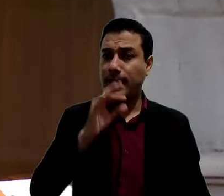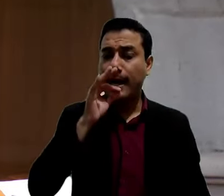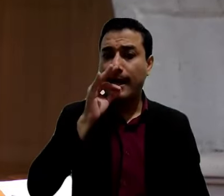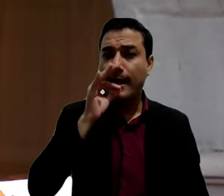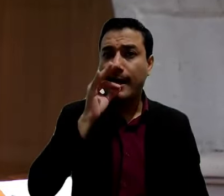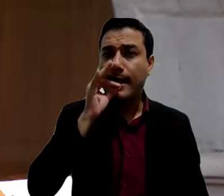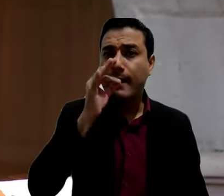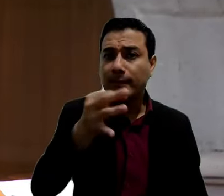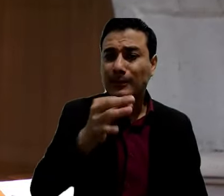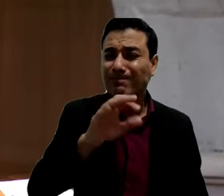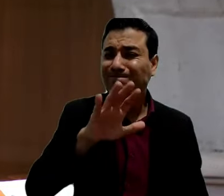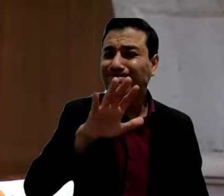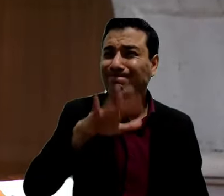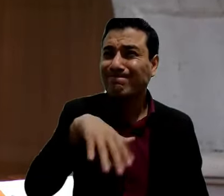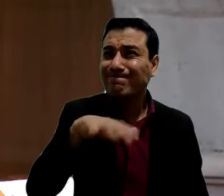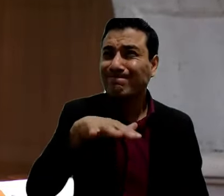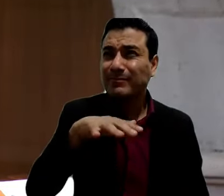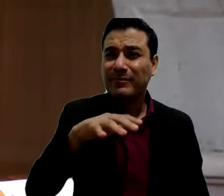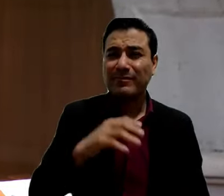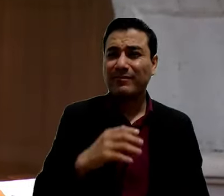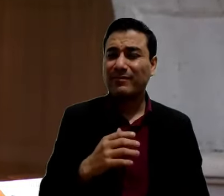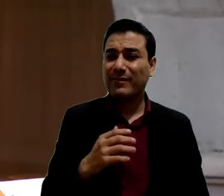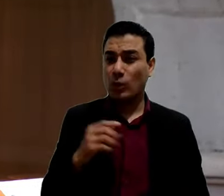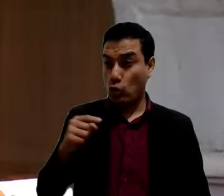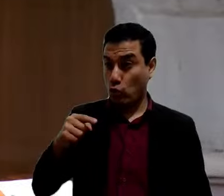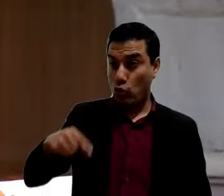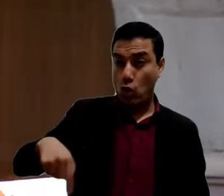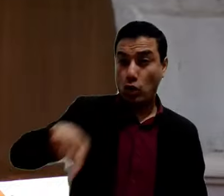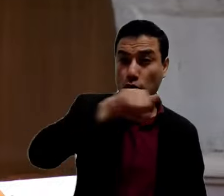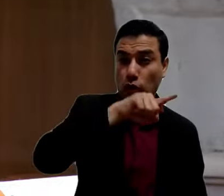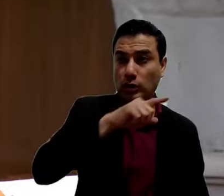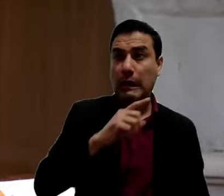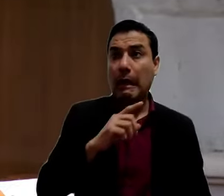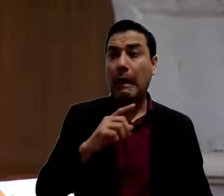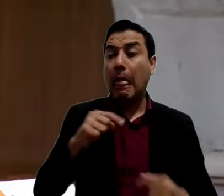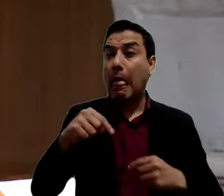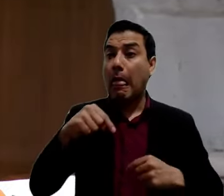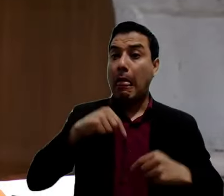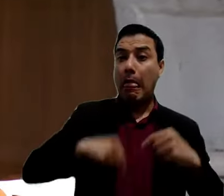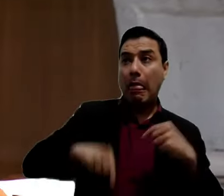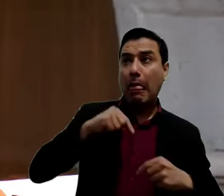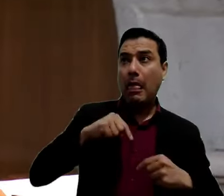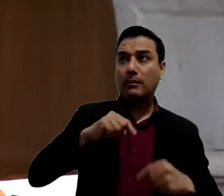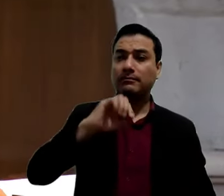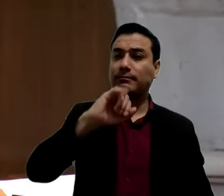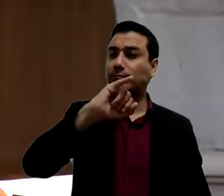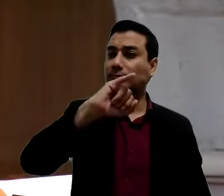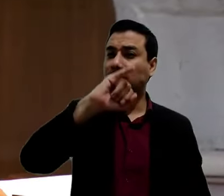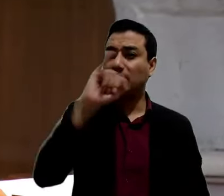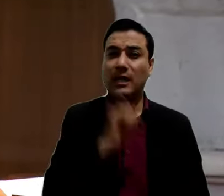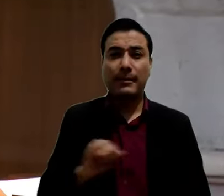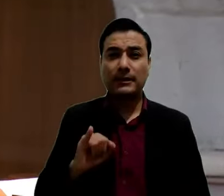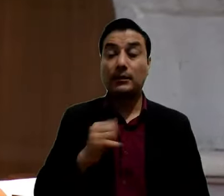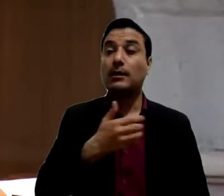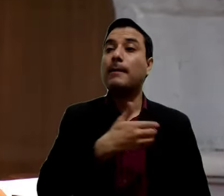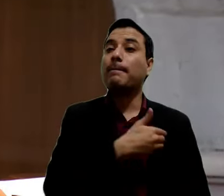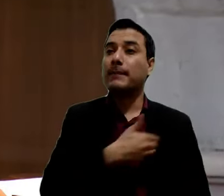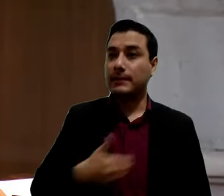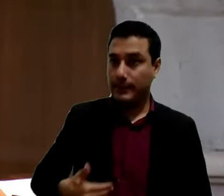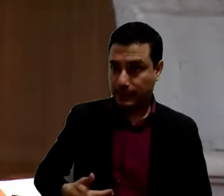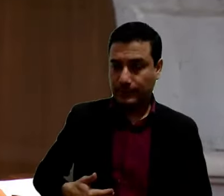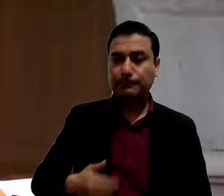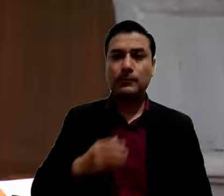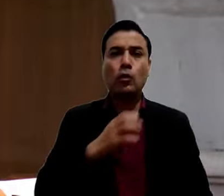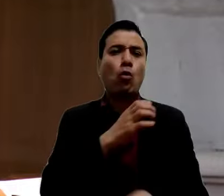bien nunca vamos a dar Un paso atrás y presidente